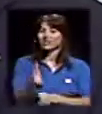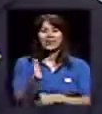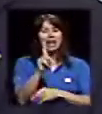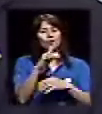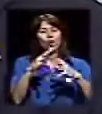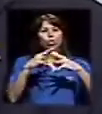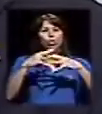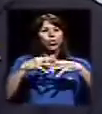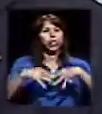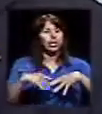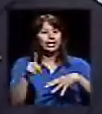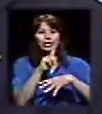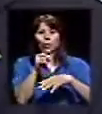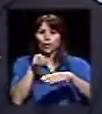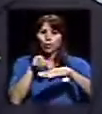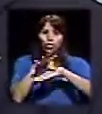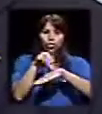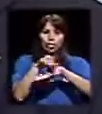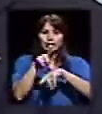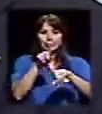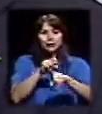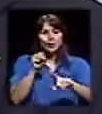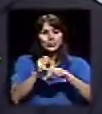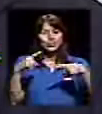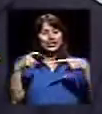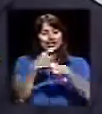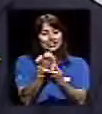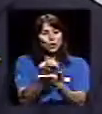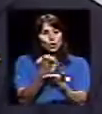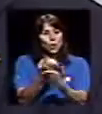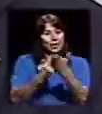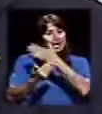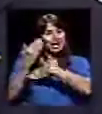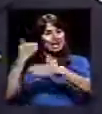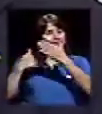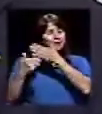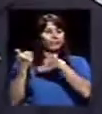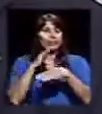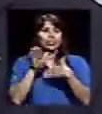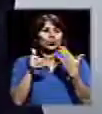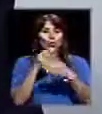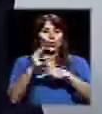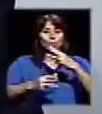vientos agresivos de crisis que se vivieron en el mundo